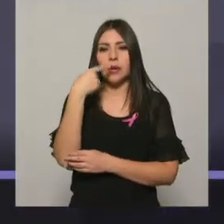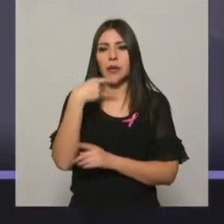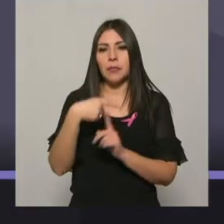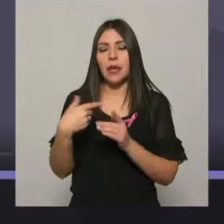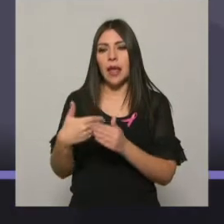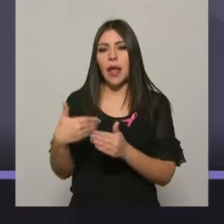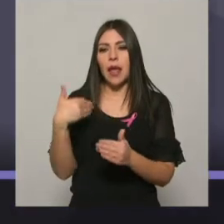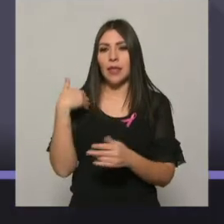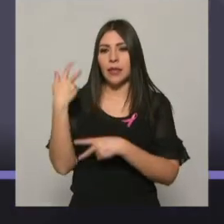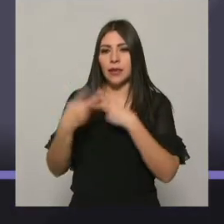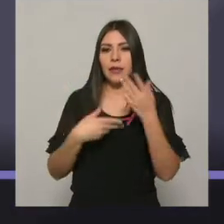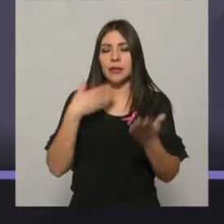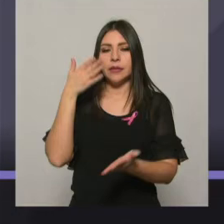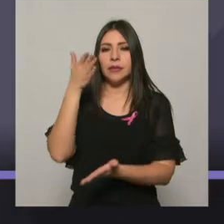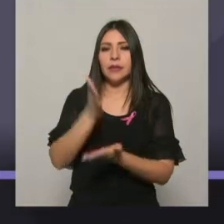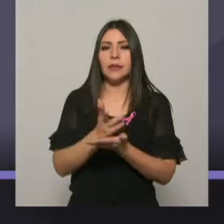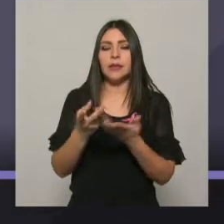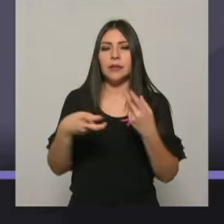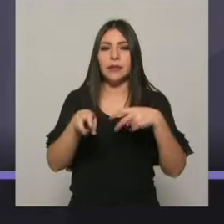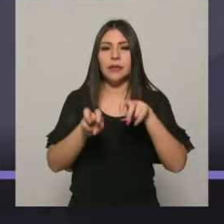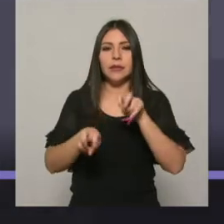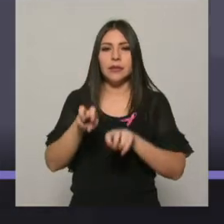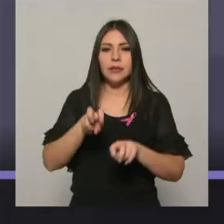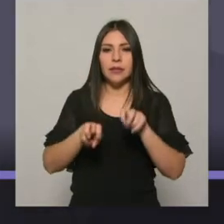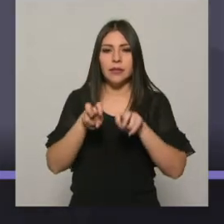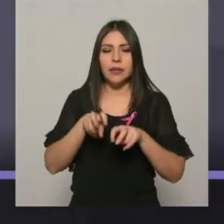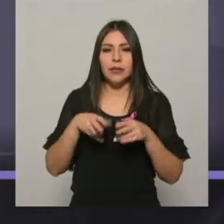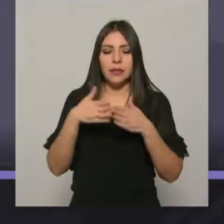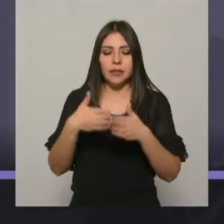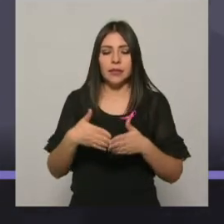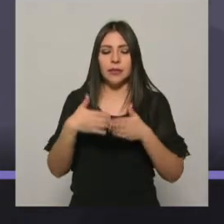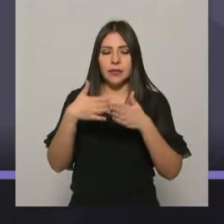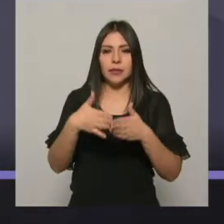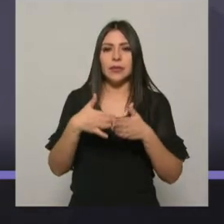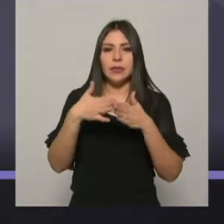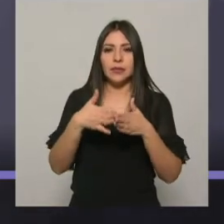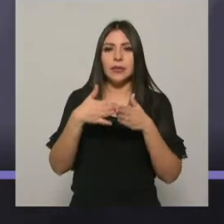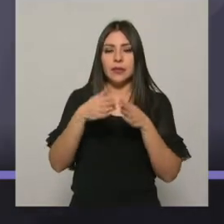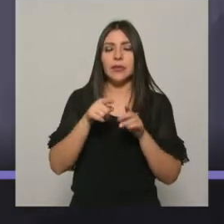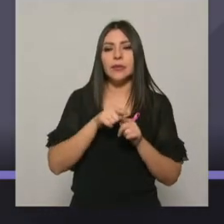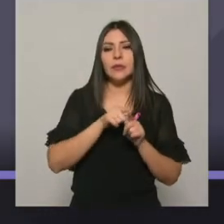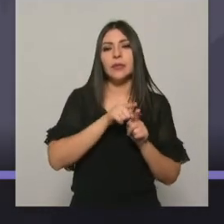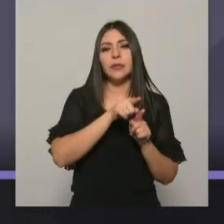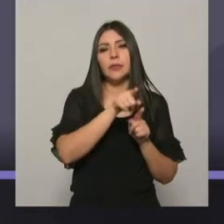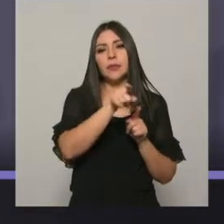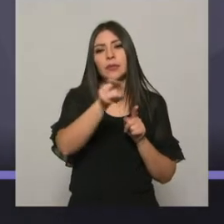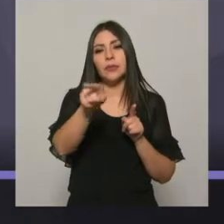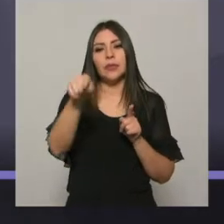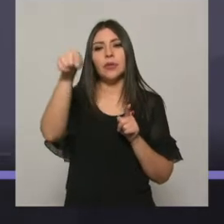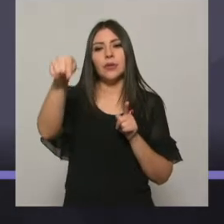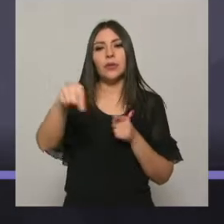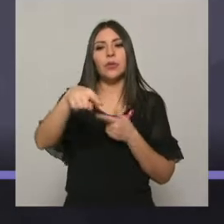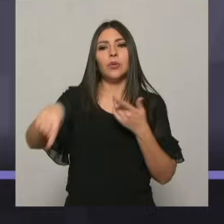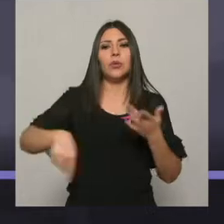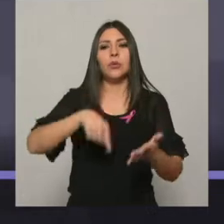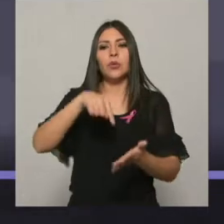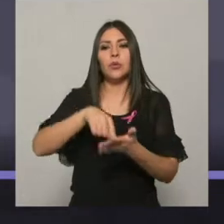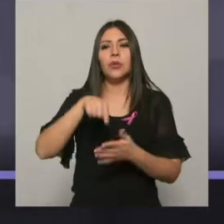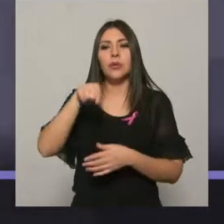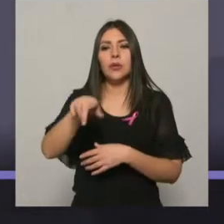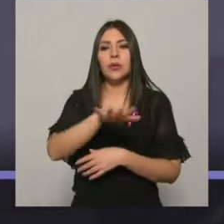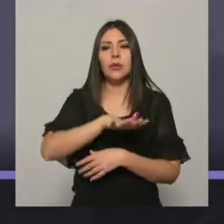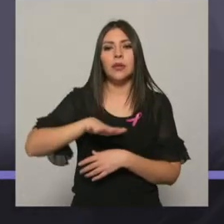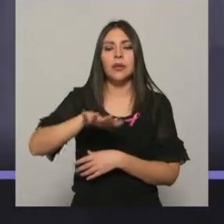que hay que subir a una trajinera y la trajinera los va a llevar a la Chinampa, a la Laguna del